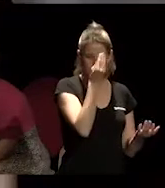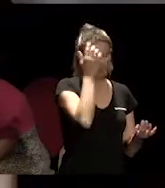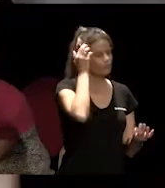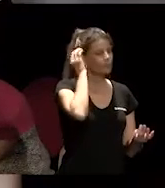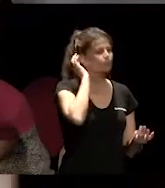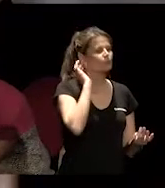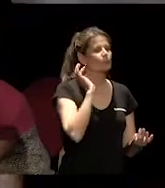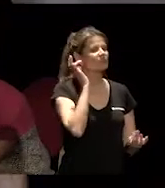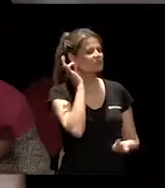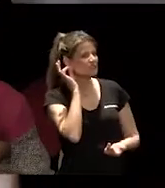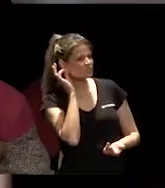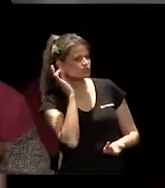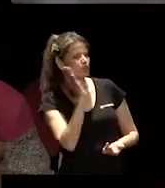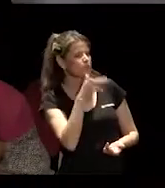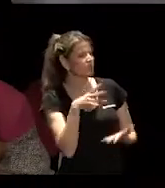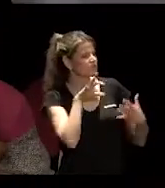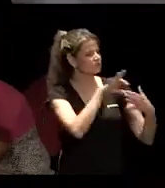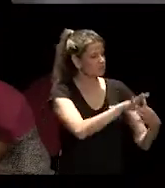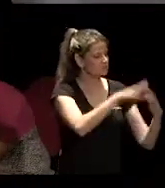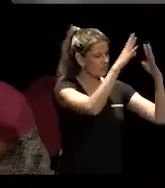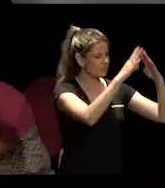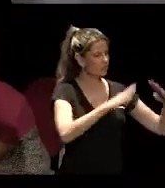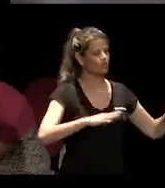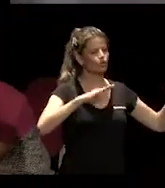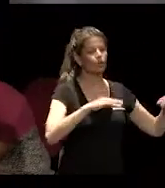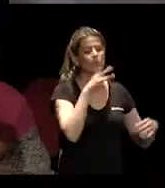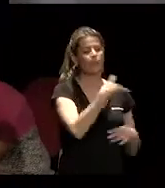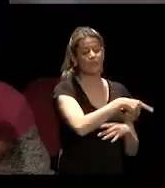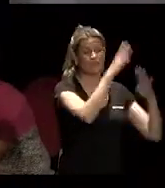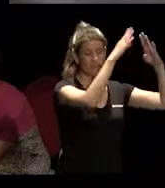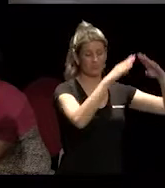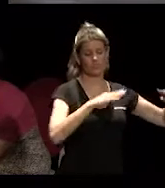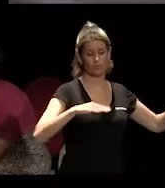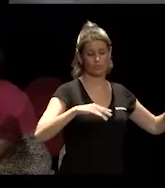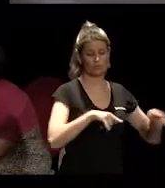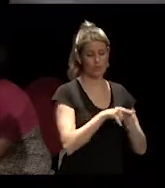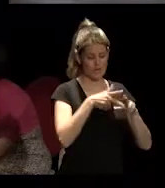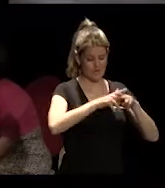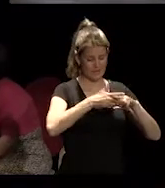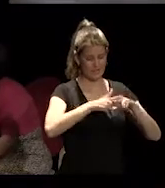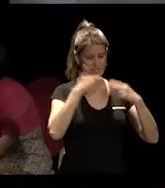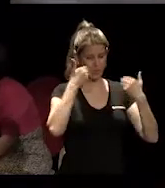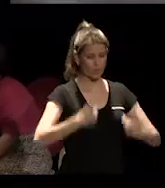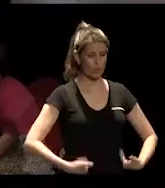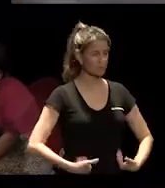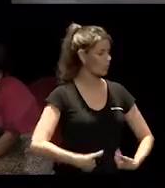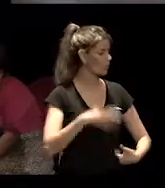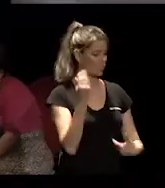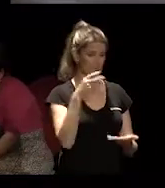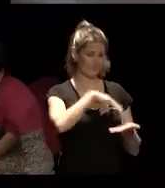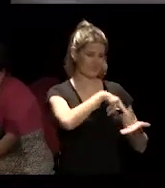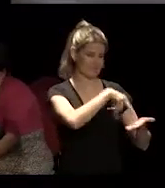hablado del feminismo, pero por qué desde el circo. Y el circo es porque es una herramienta donde el cuerpo está muy presente también,